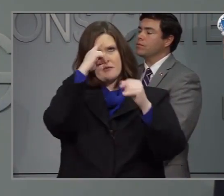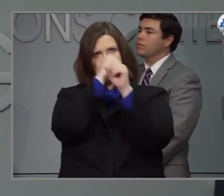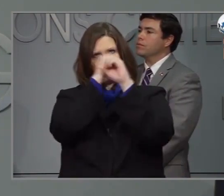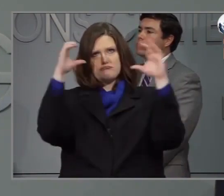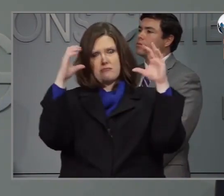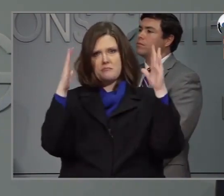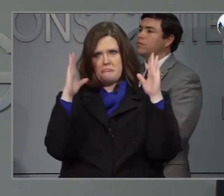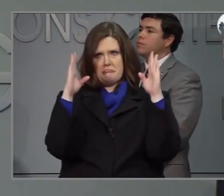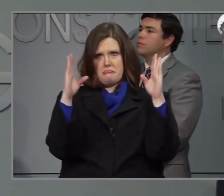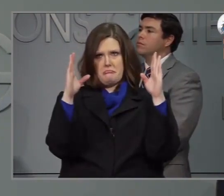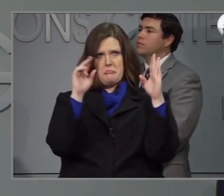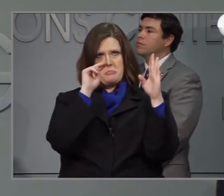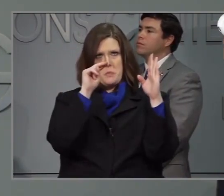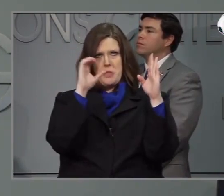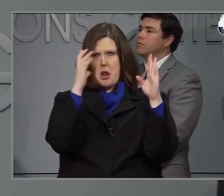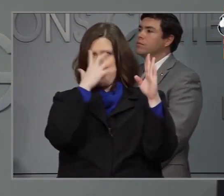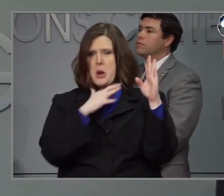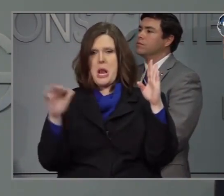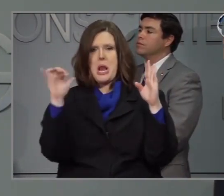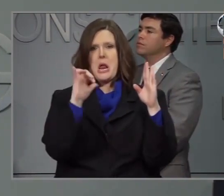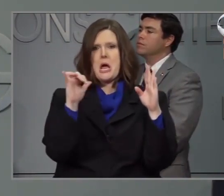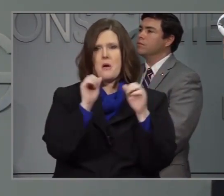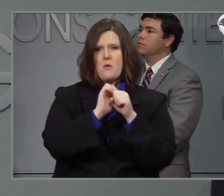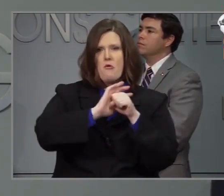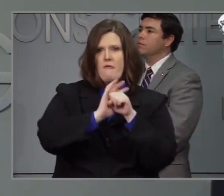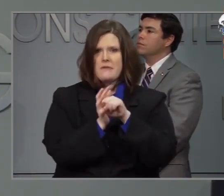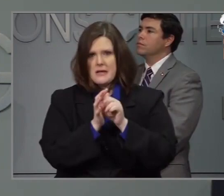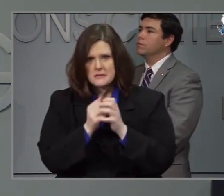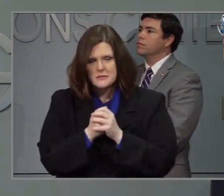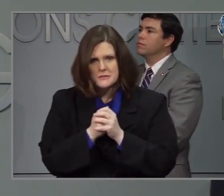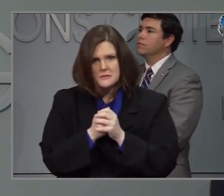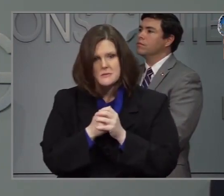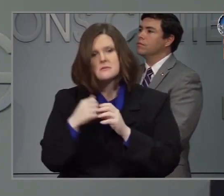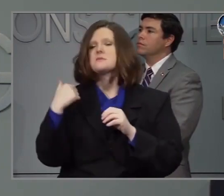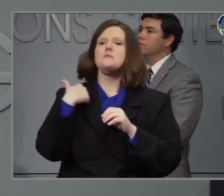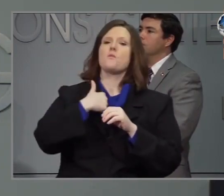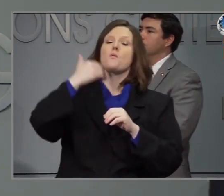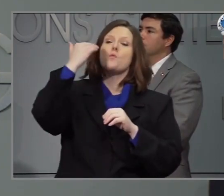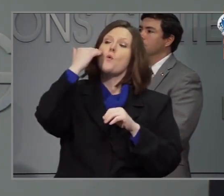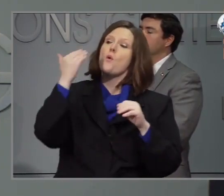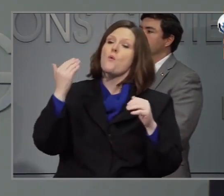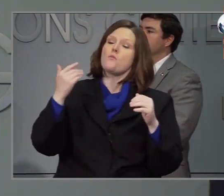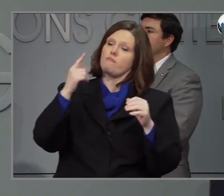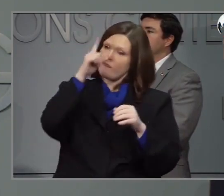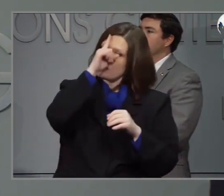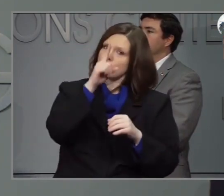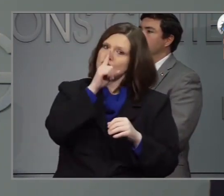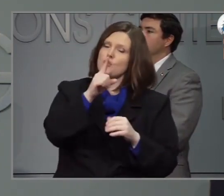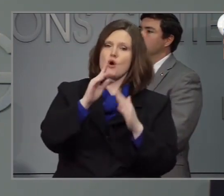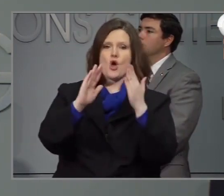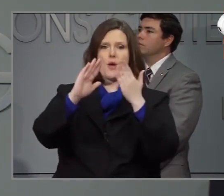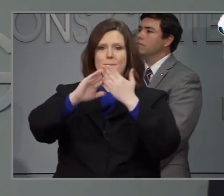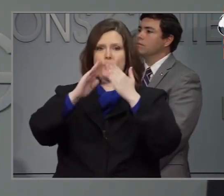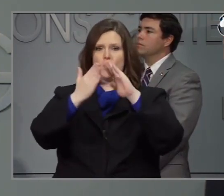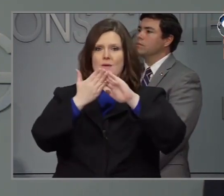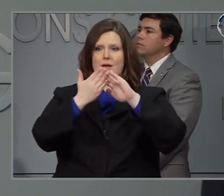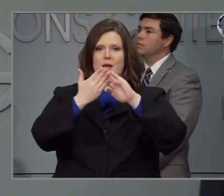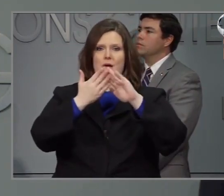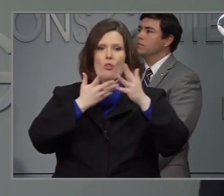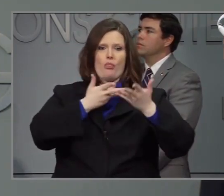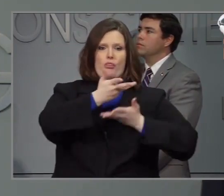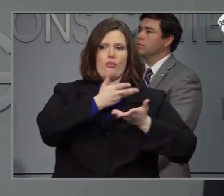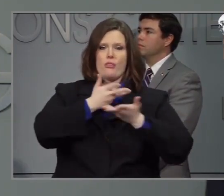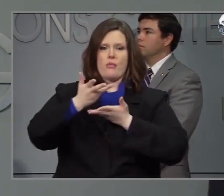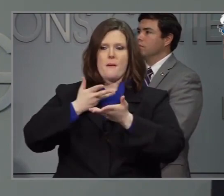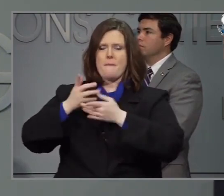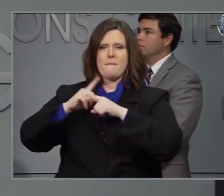ahora tenemos una instantánea de cómo está el cob en 19 carolina del norte nosotros sabemos con certeza quiénes